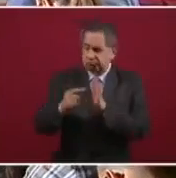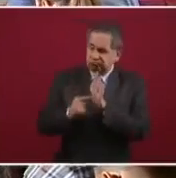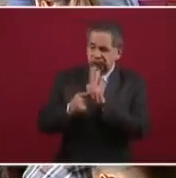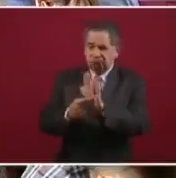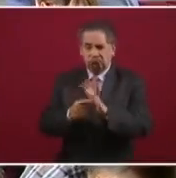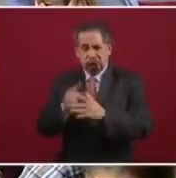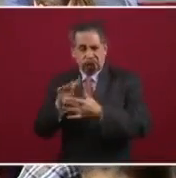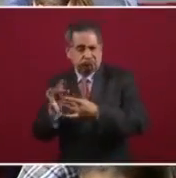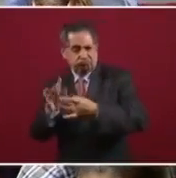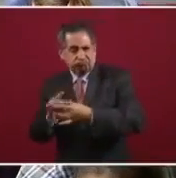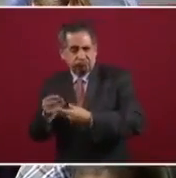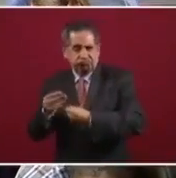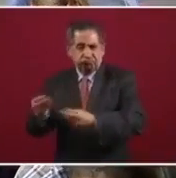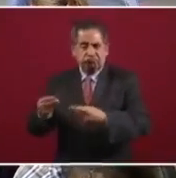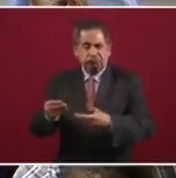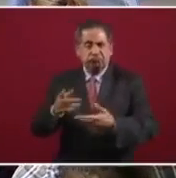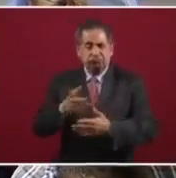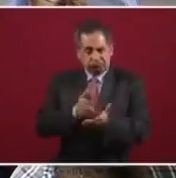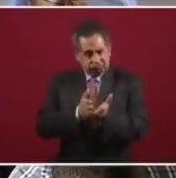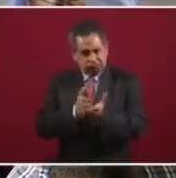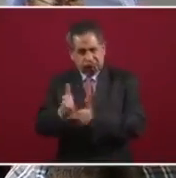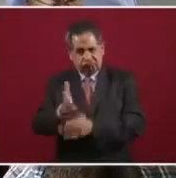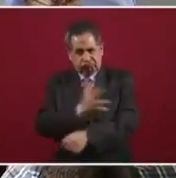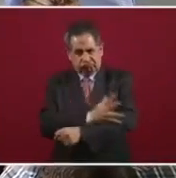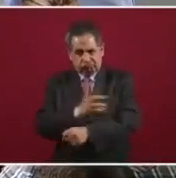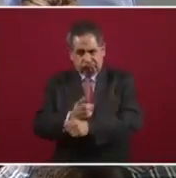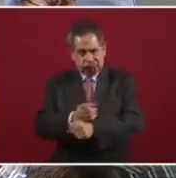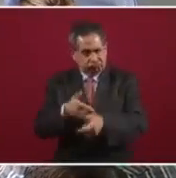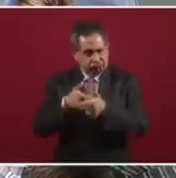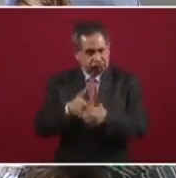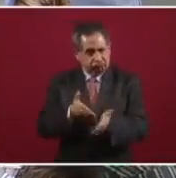ejemplos de rectitud, de integridad,